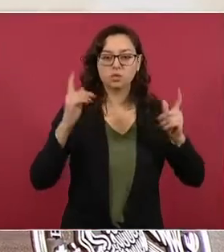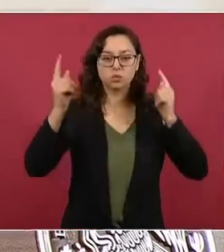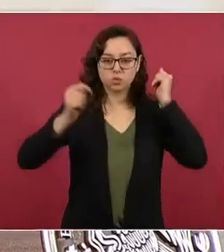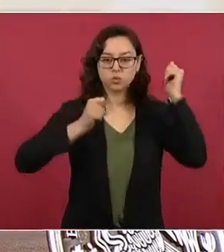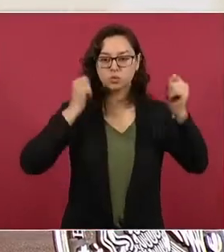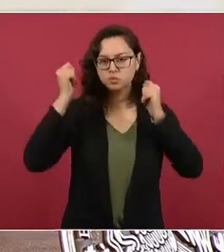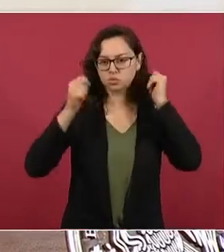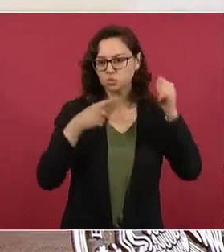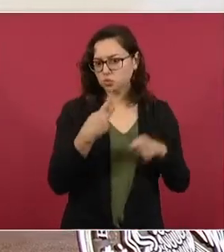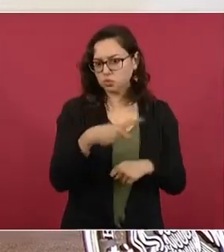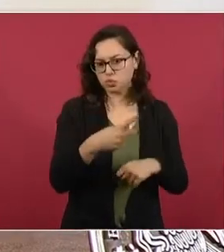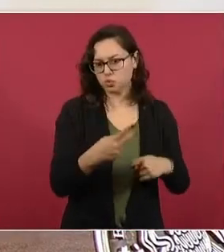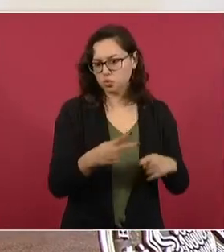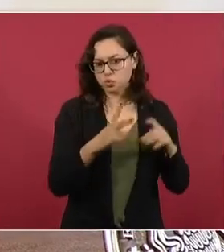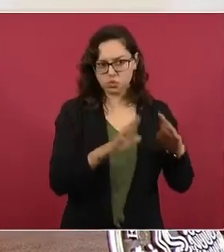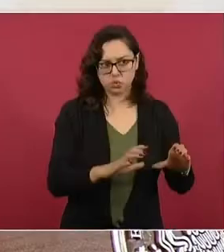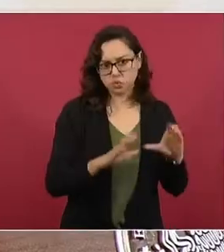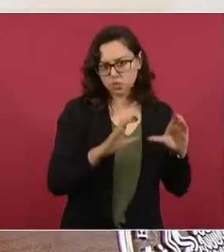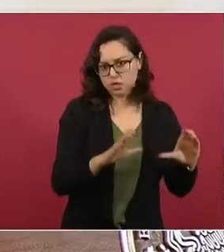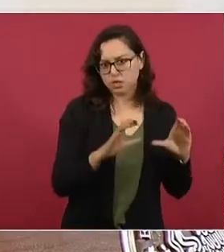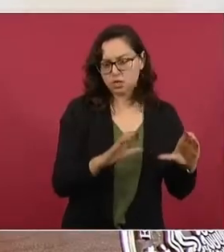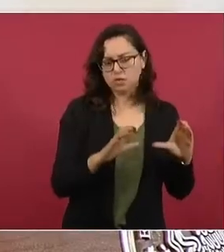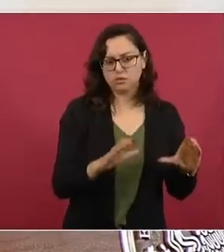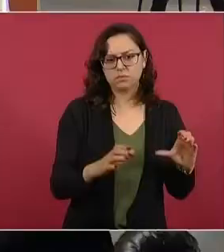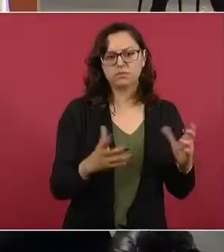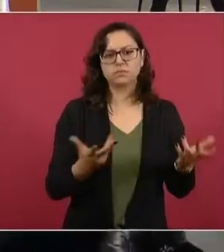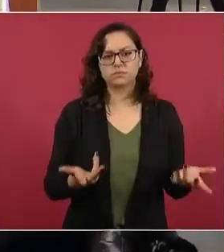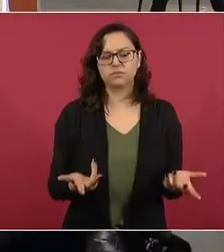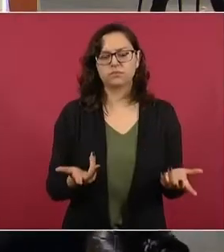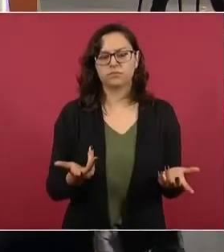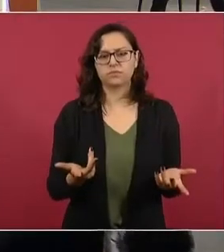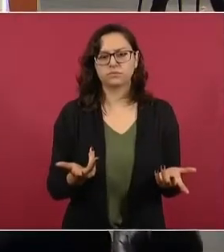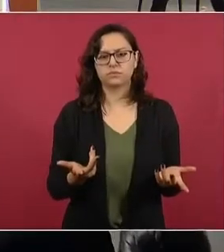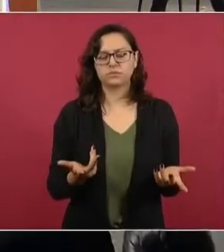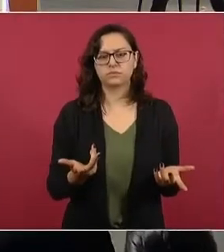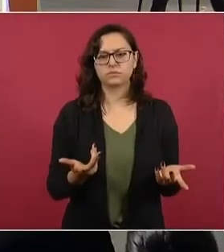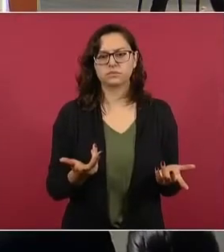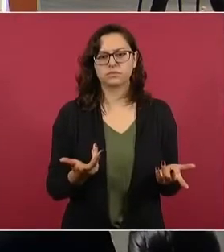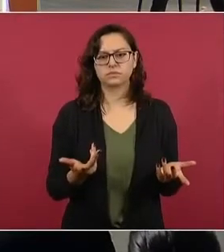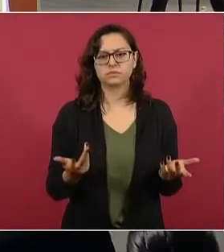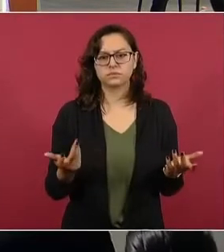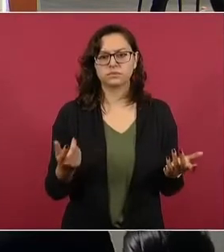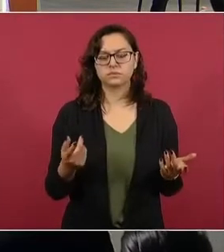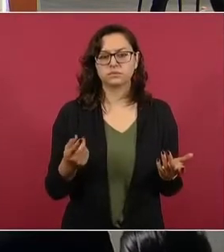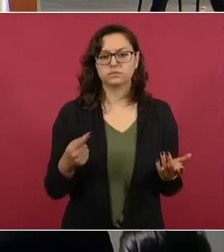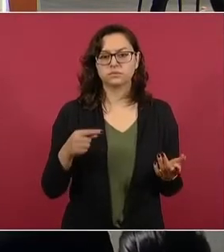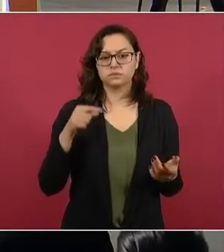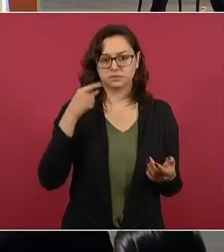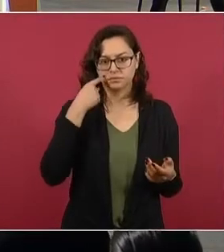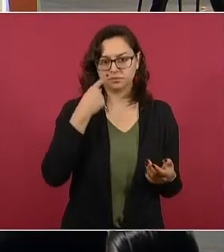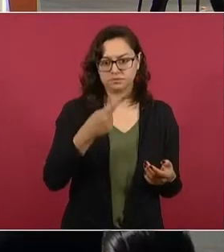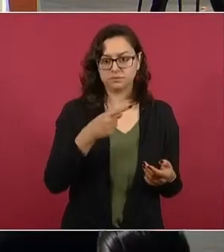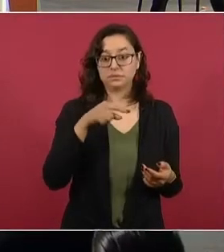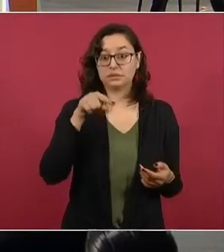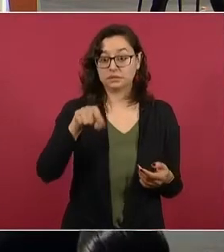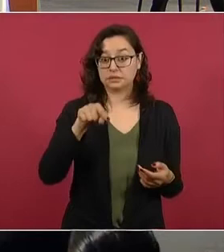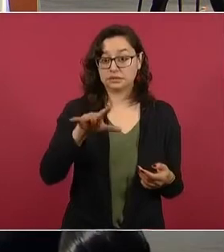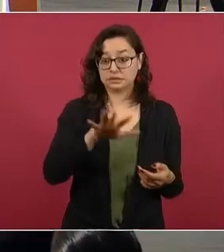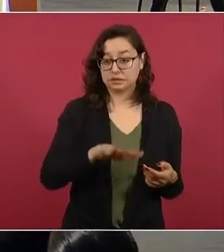Es una comunidad que está, bueno, de ahí de donde se hizo esa